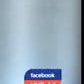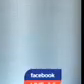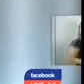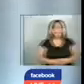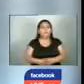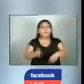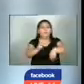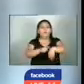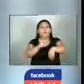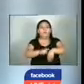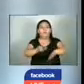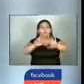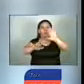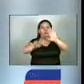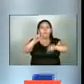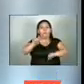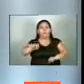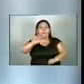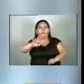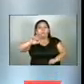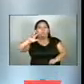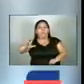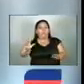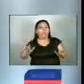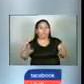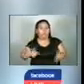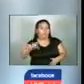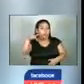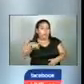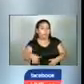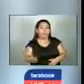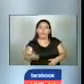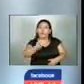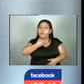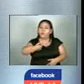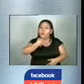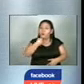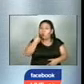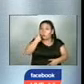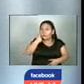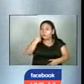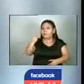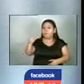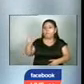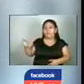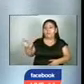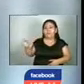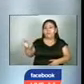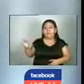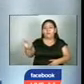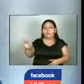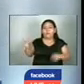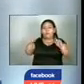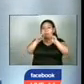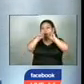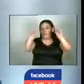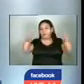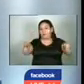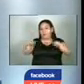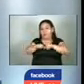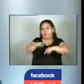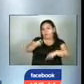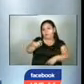Son las 8 de la noche con 33 minutos. Vamos con una información en desarrollo. Usted la ve a través de la